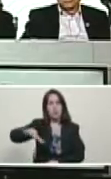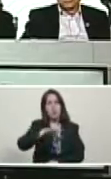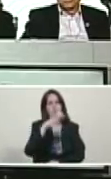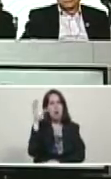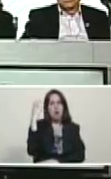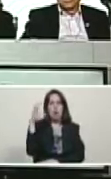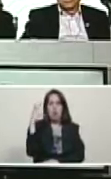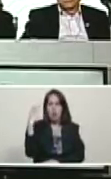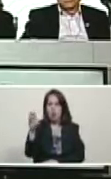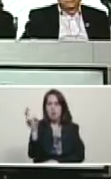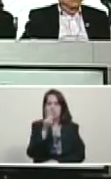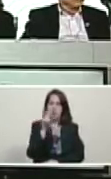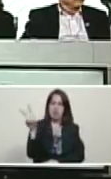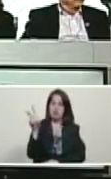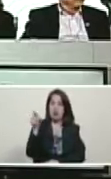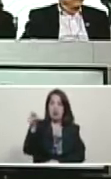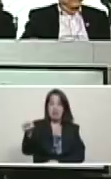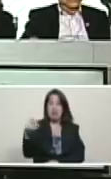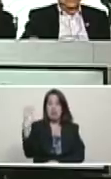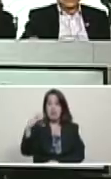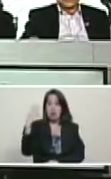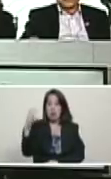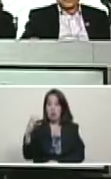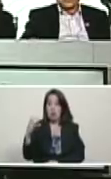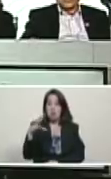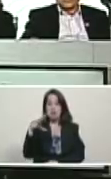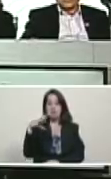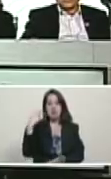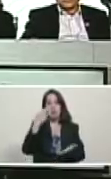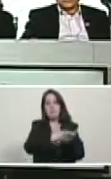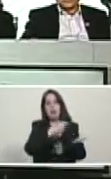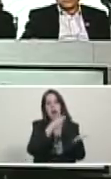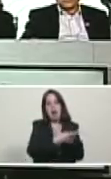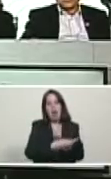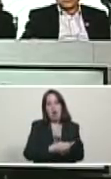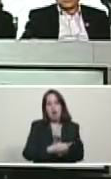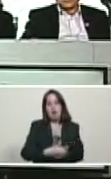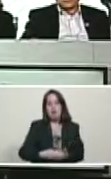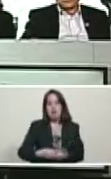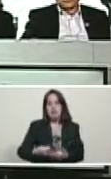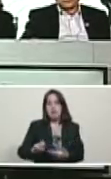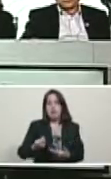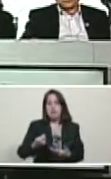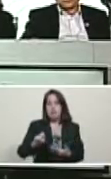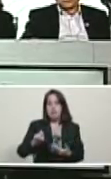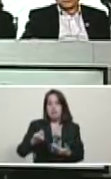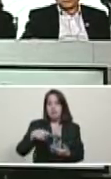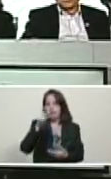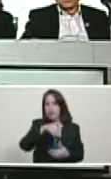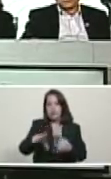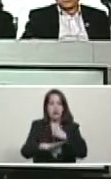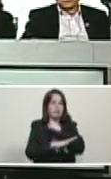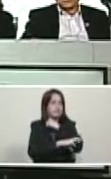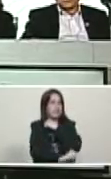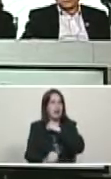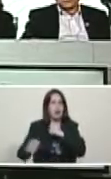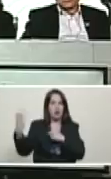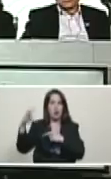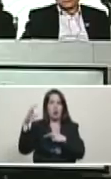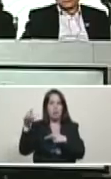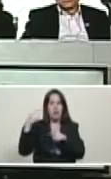de colombia se contrató a un grupo de delincuentes colombianos de varias ciudades de